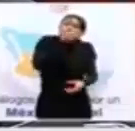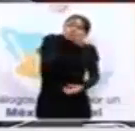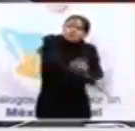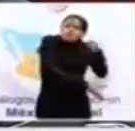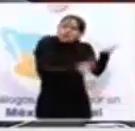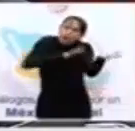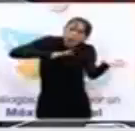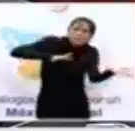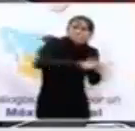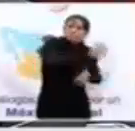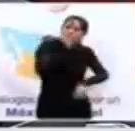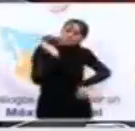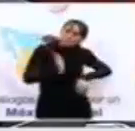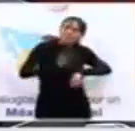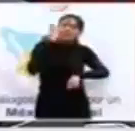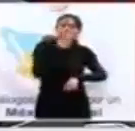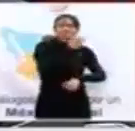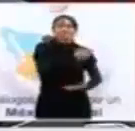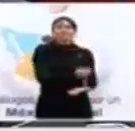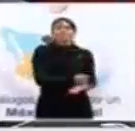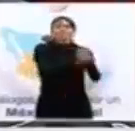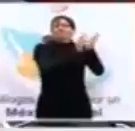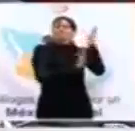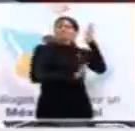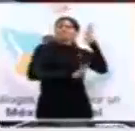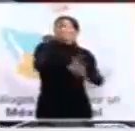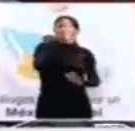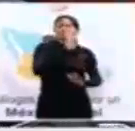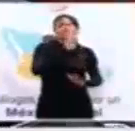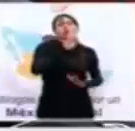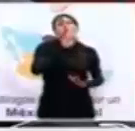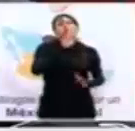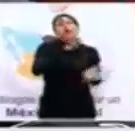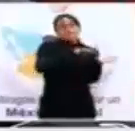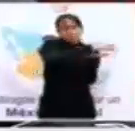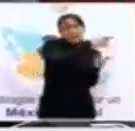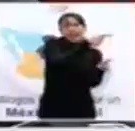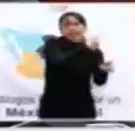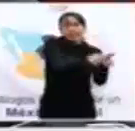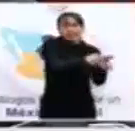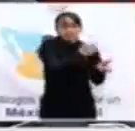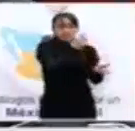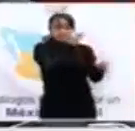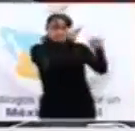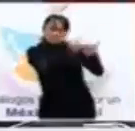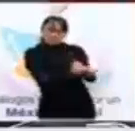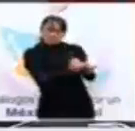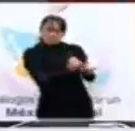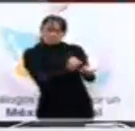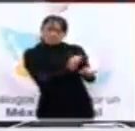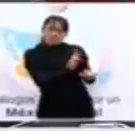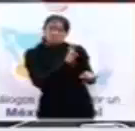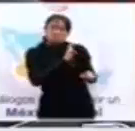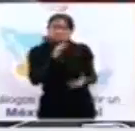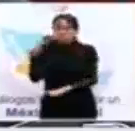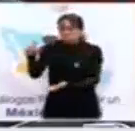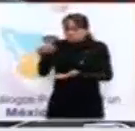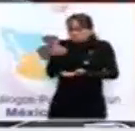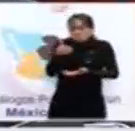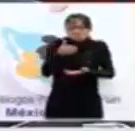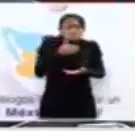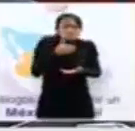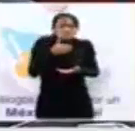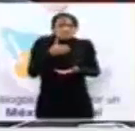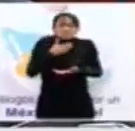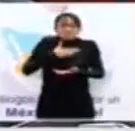¿no? Y no solamente los apoyos a productores individuales que recibe el productor individual, que siempre es bienvenido por el